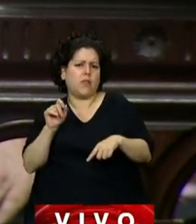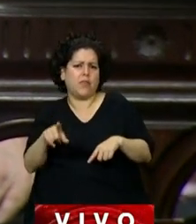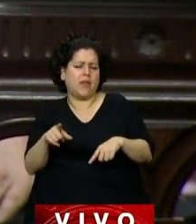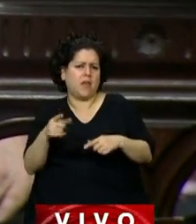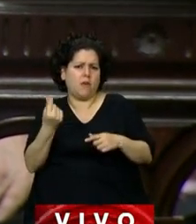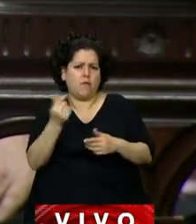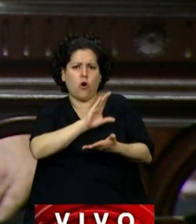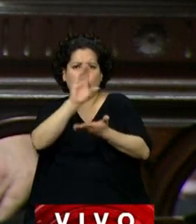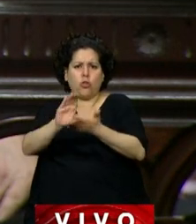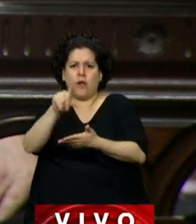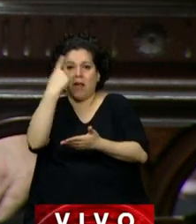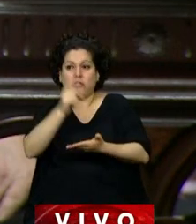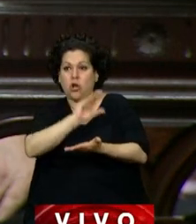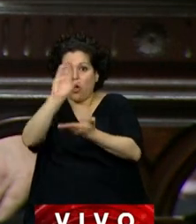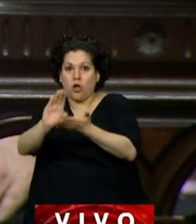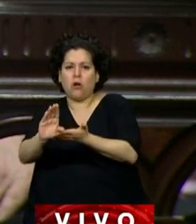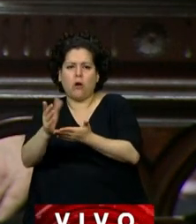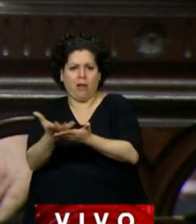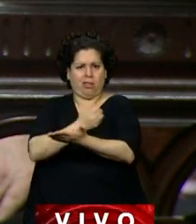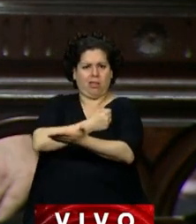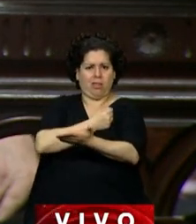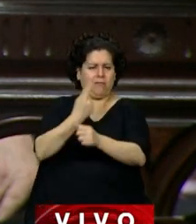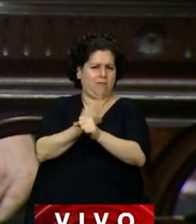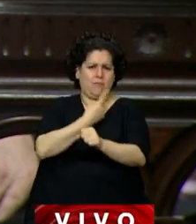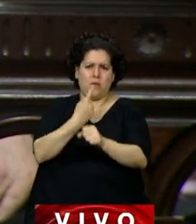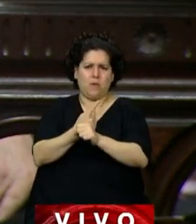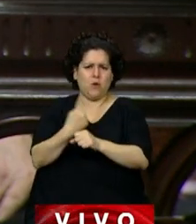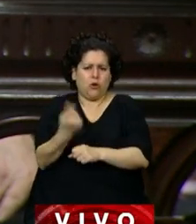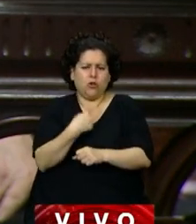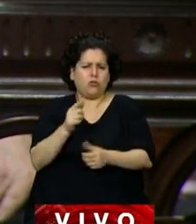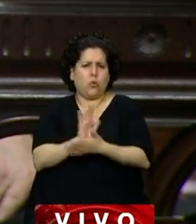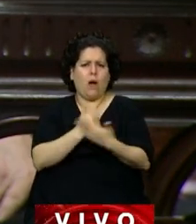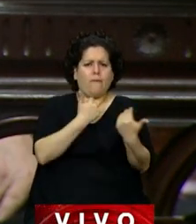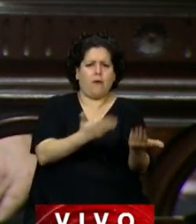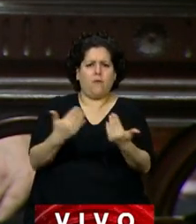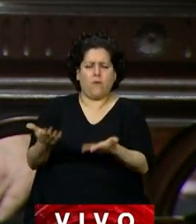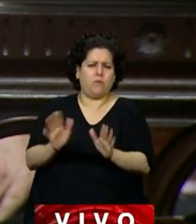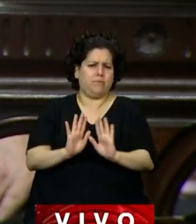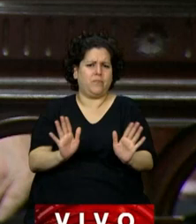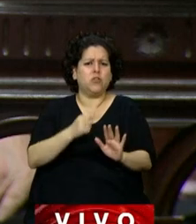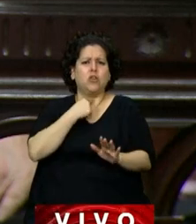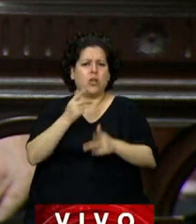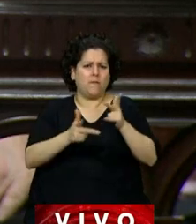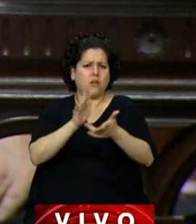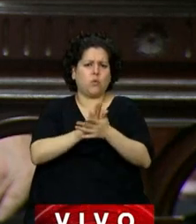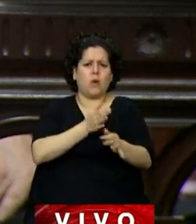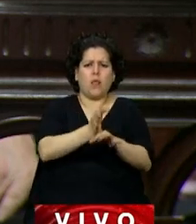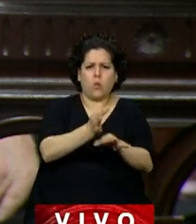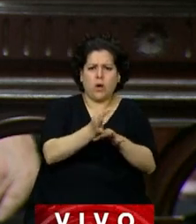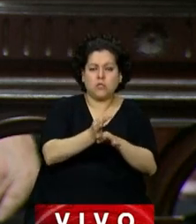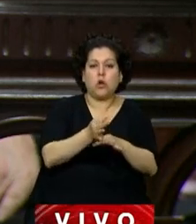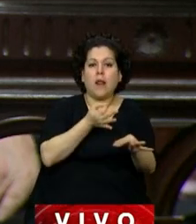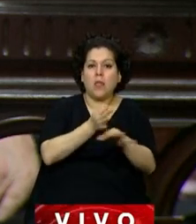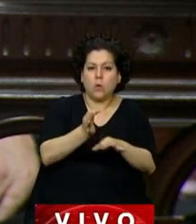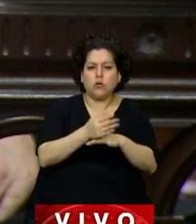fondos que vienen de Nación. Por último, no debemos hacernos dueños de las banderas. Quiero hablar de la educación. La educación, que